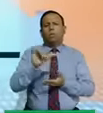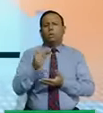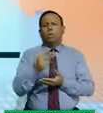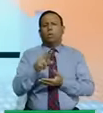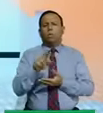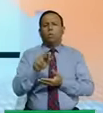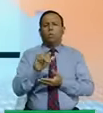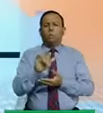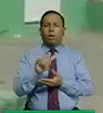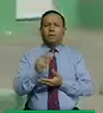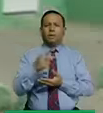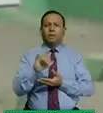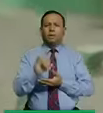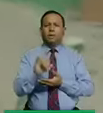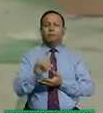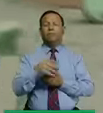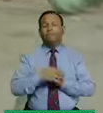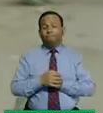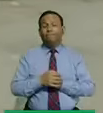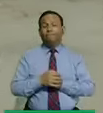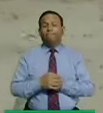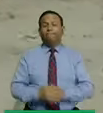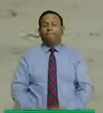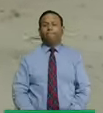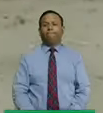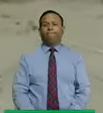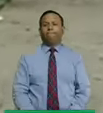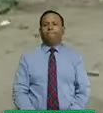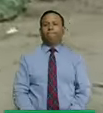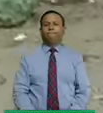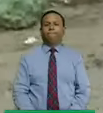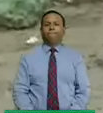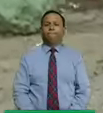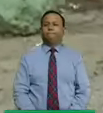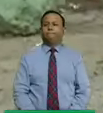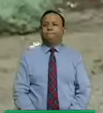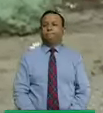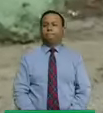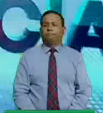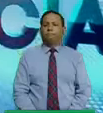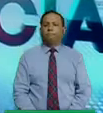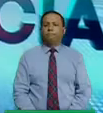del 2023. Informó Jorge Salazar.